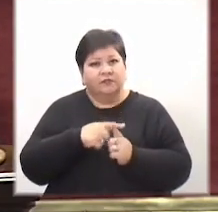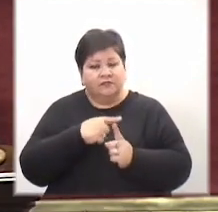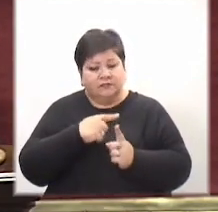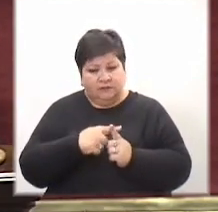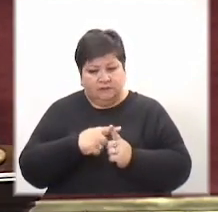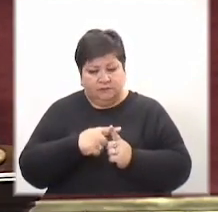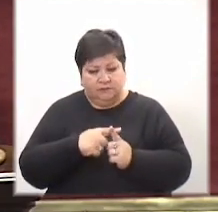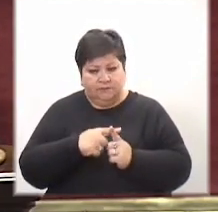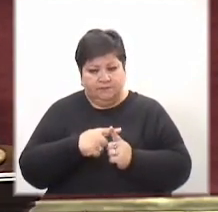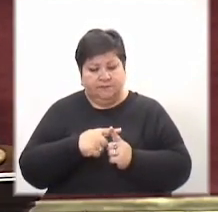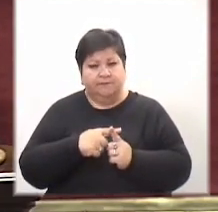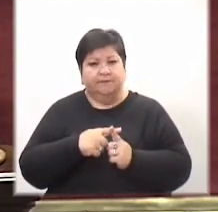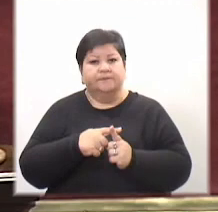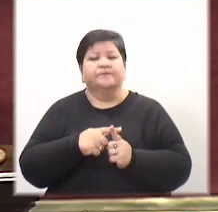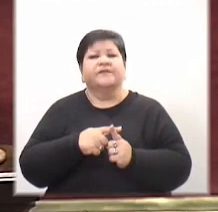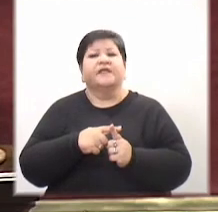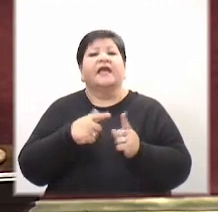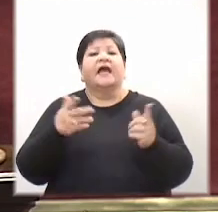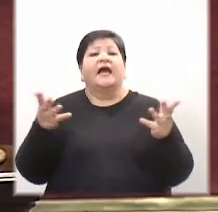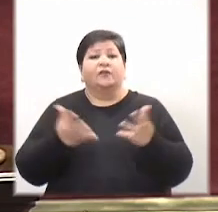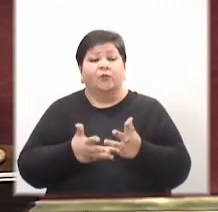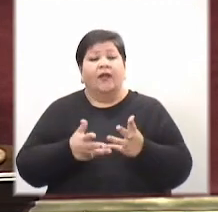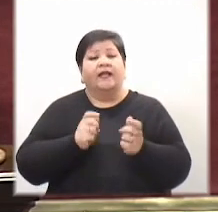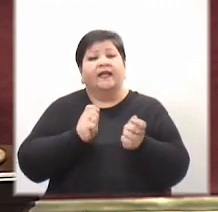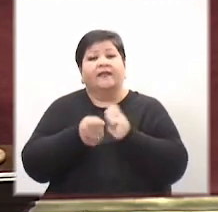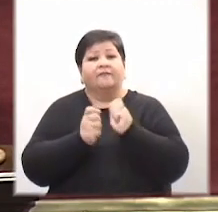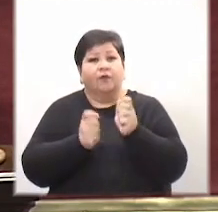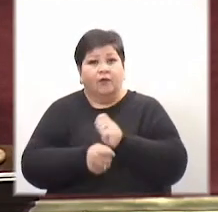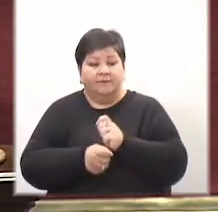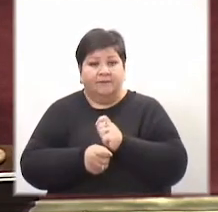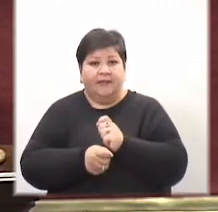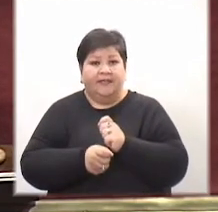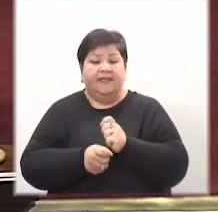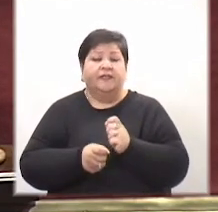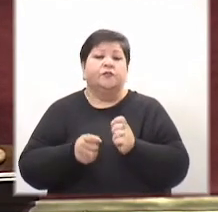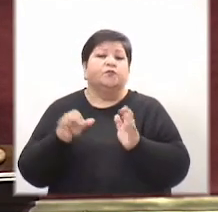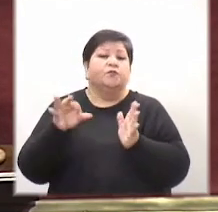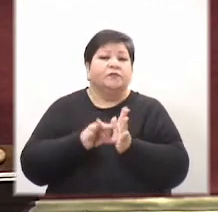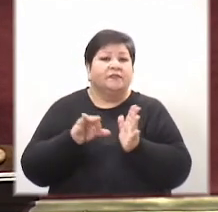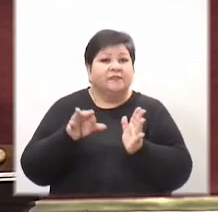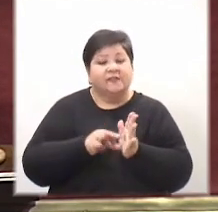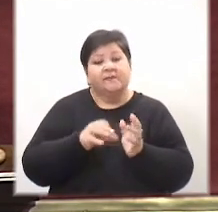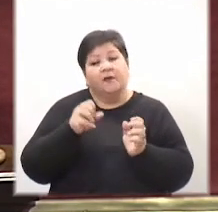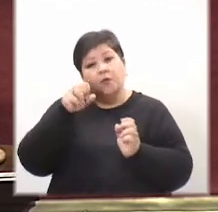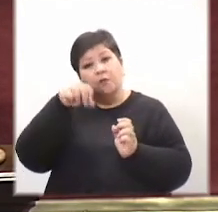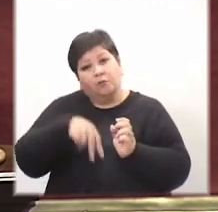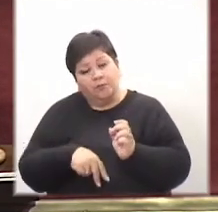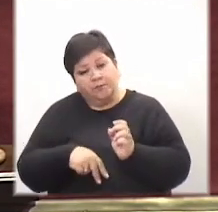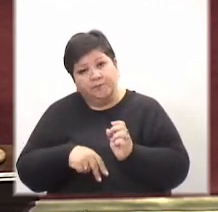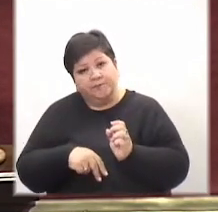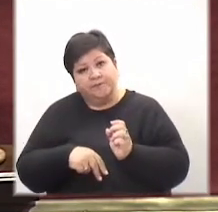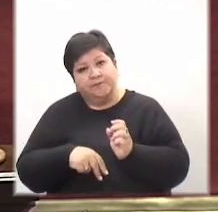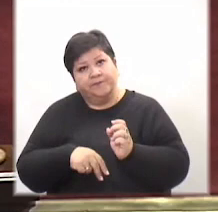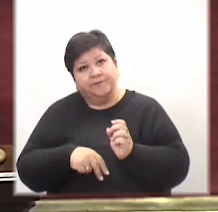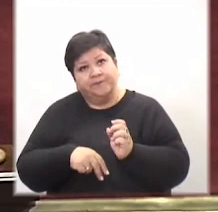reforma. La presente reforma establece un sistema previsional común que estará conformado por